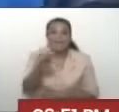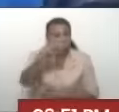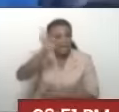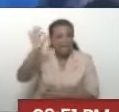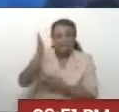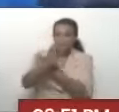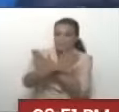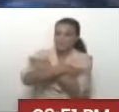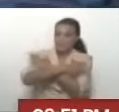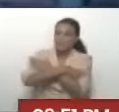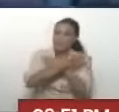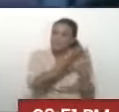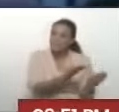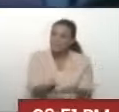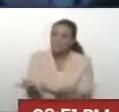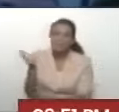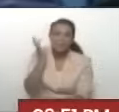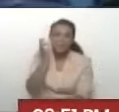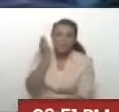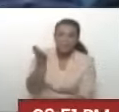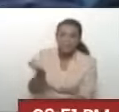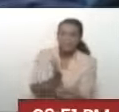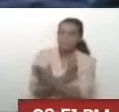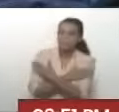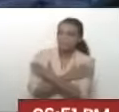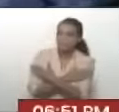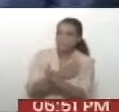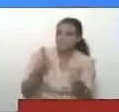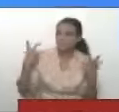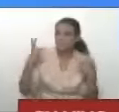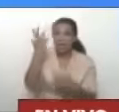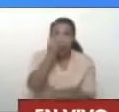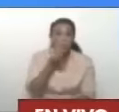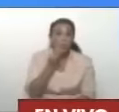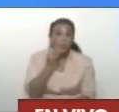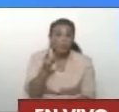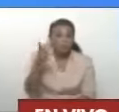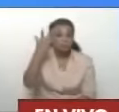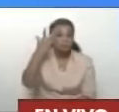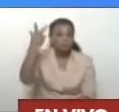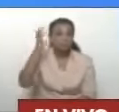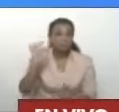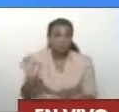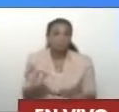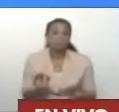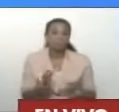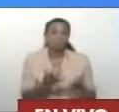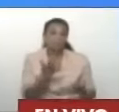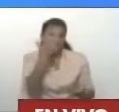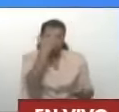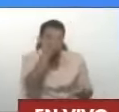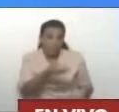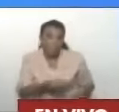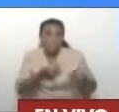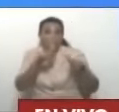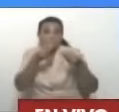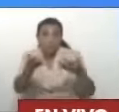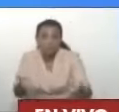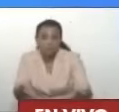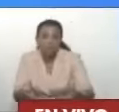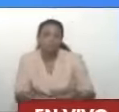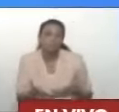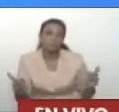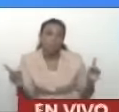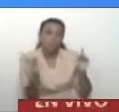un aplauso, pues bienvenida, Elizabeth. Gracias, presidente. De la juventud, desde la juventud, para